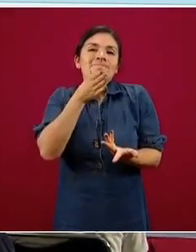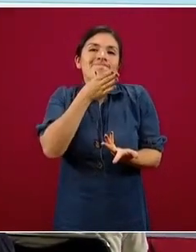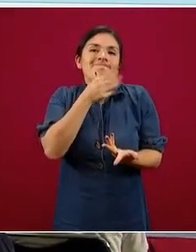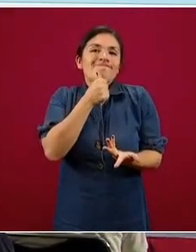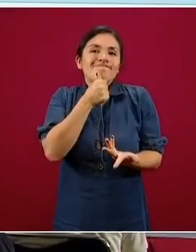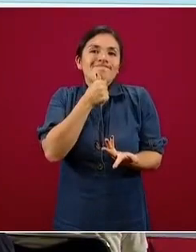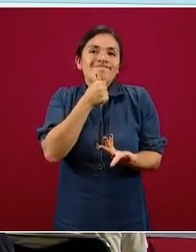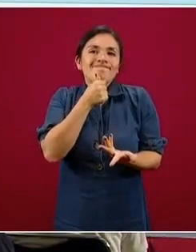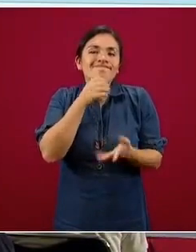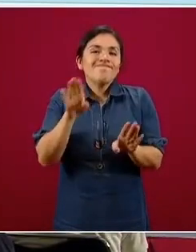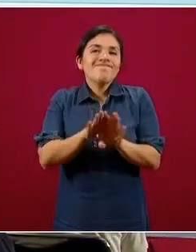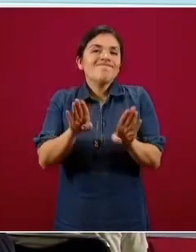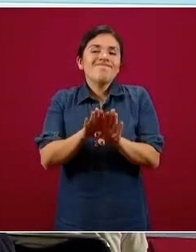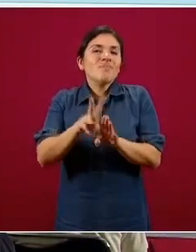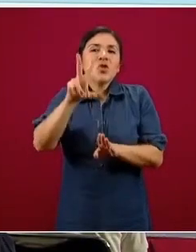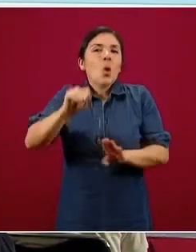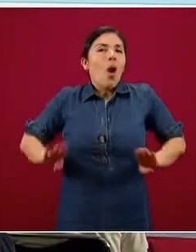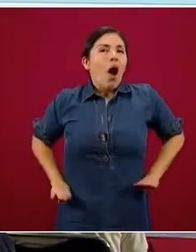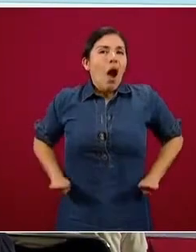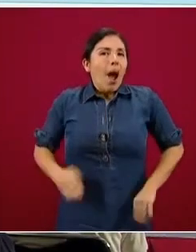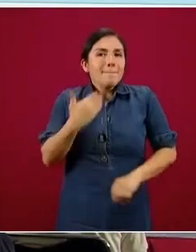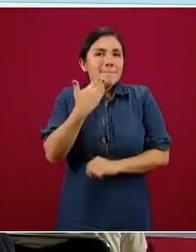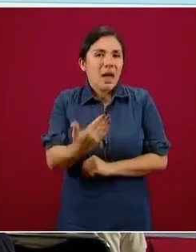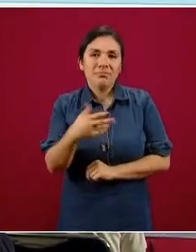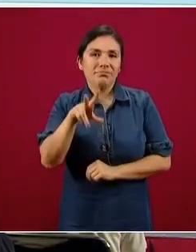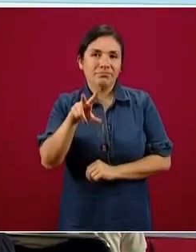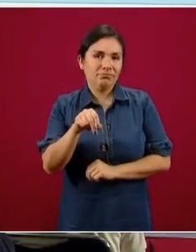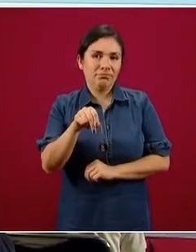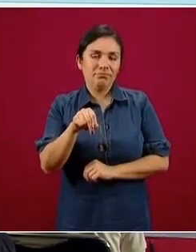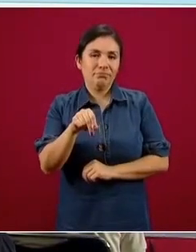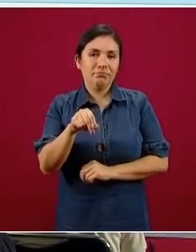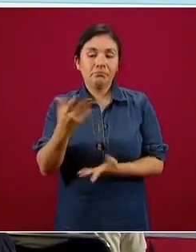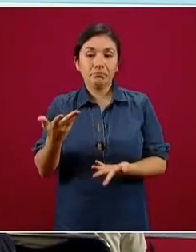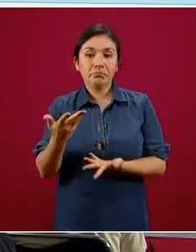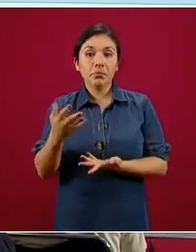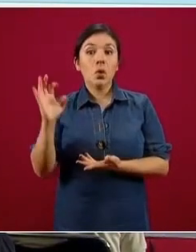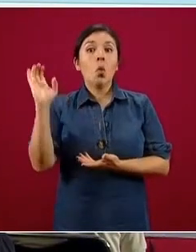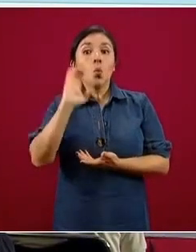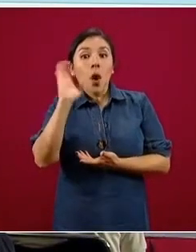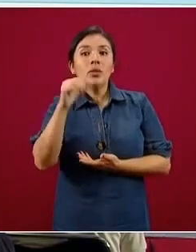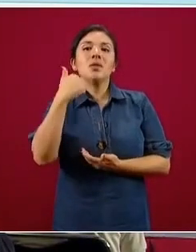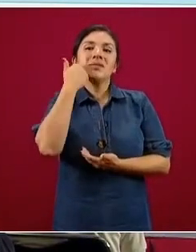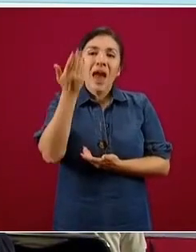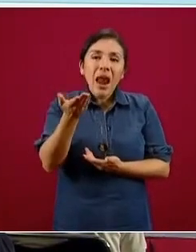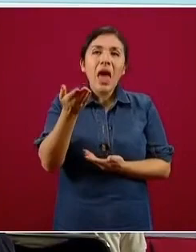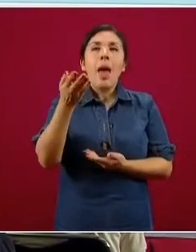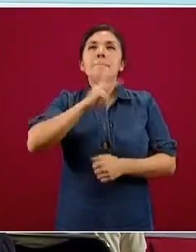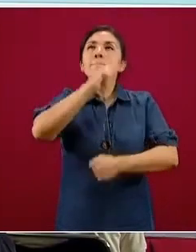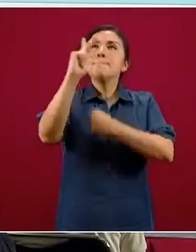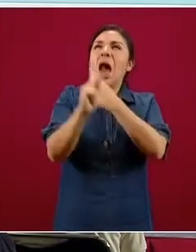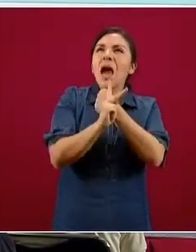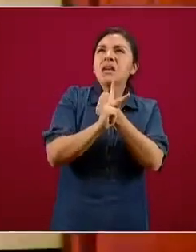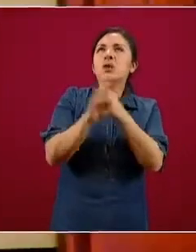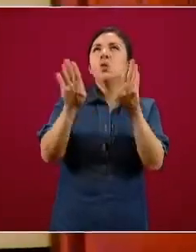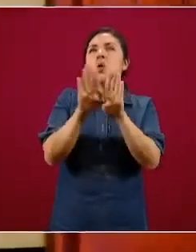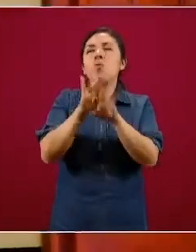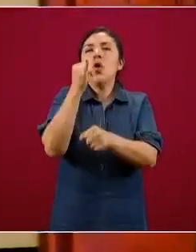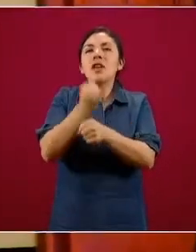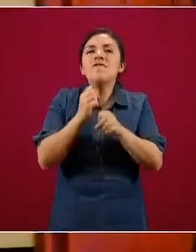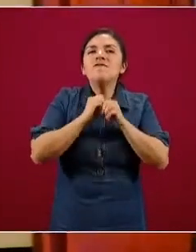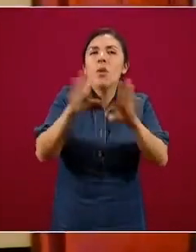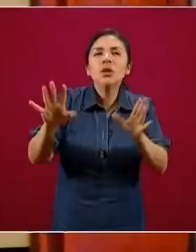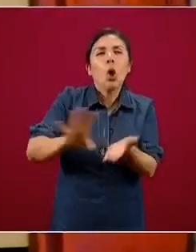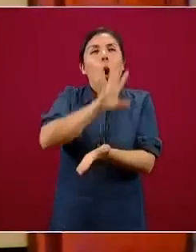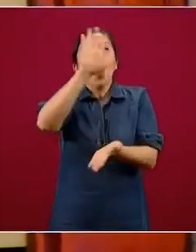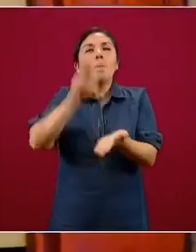considerablemente inadecuado. Claro está que cuando se intenta comparar entre países como información